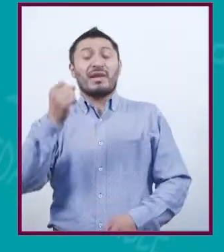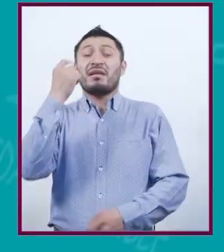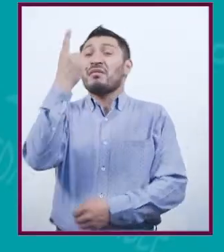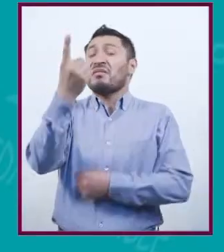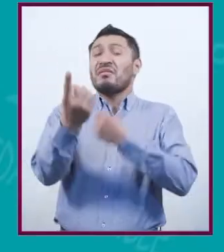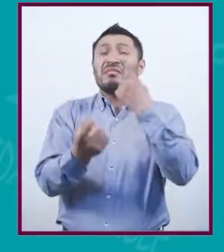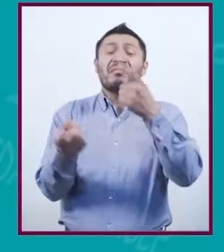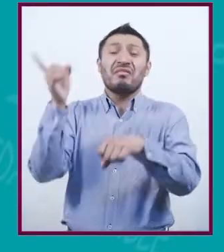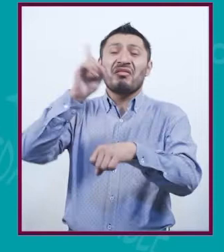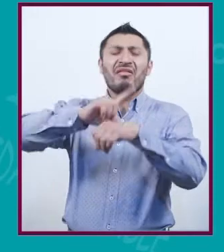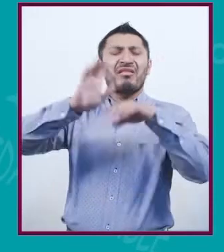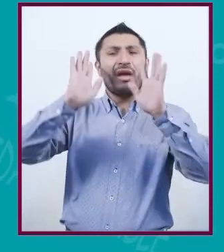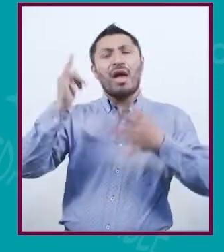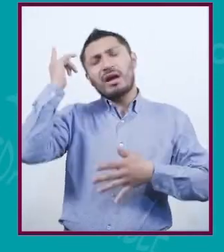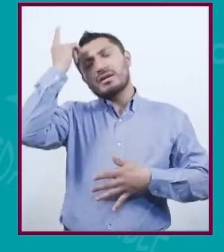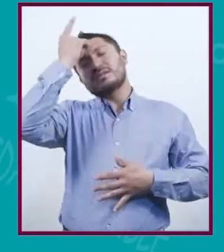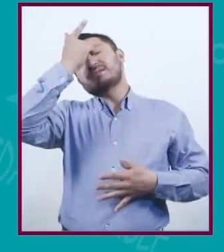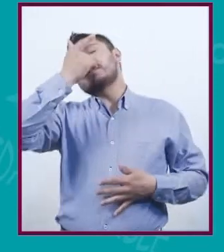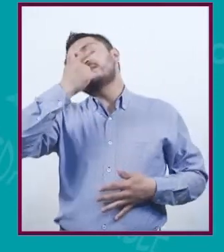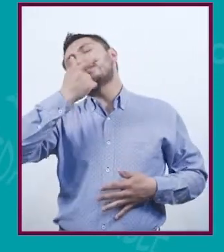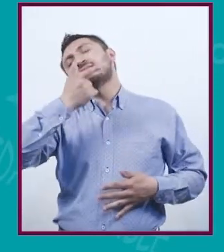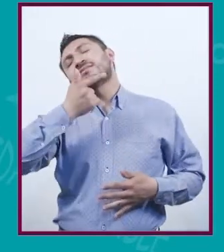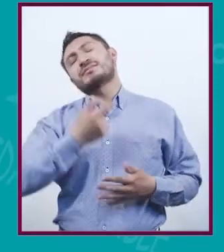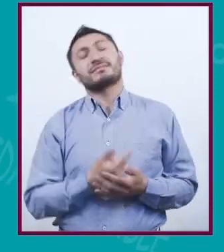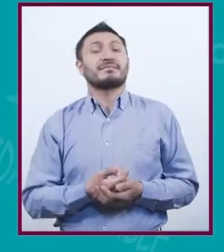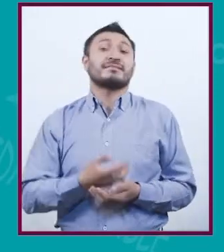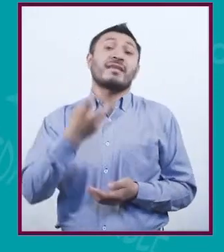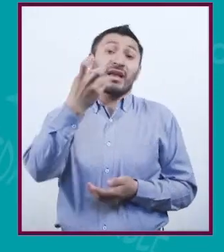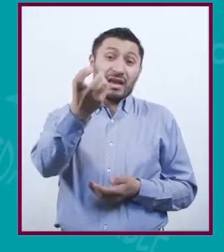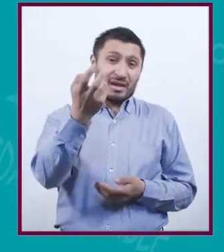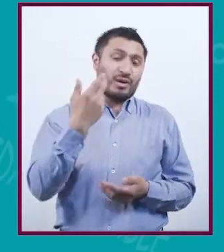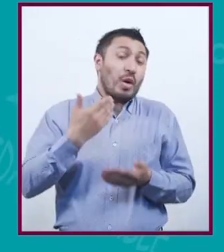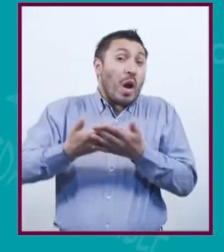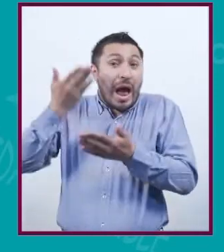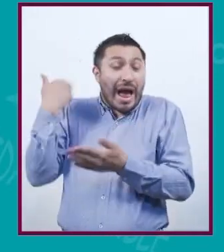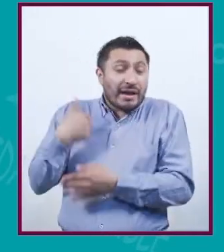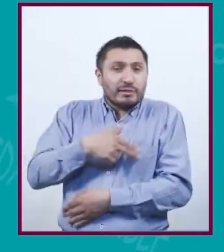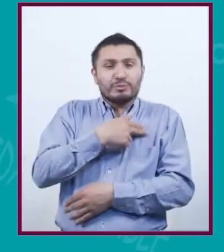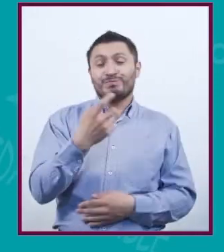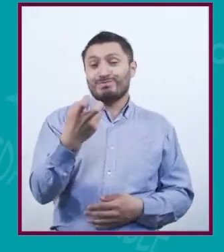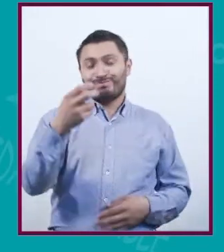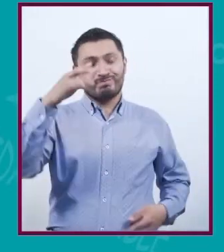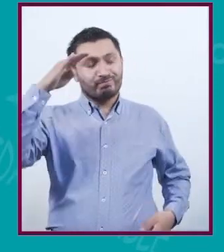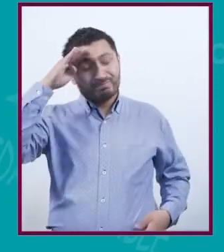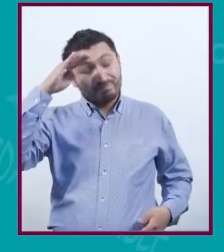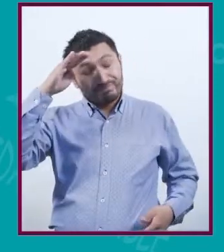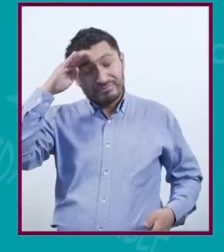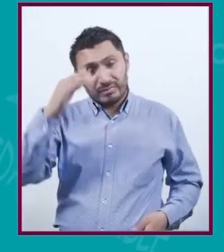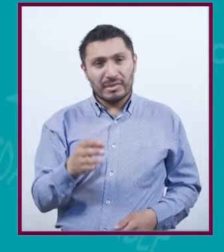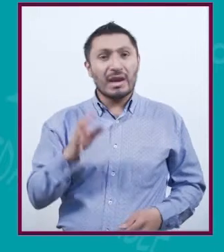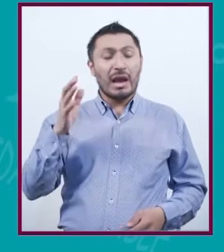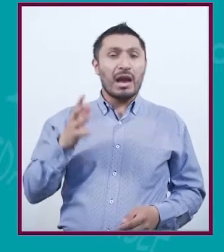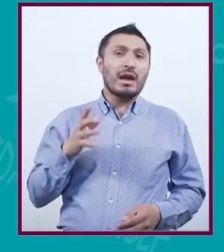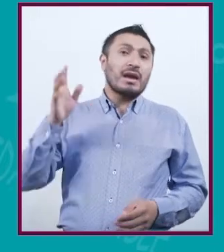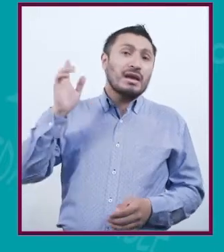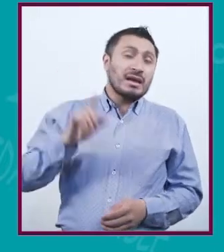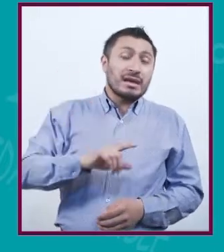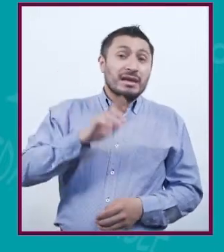pero pensábamos que algún día llegaría la noche. En eso